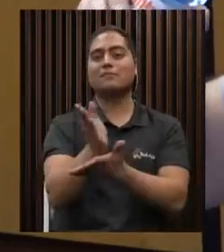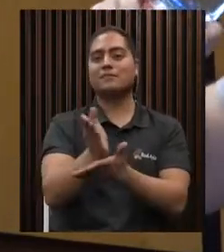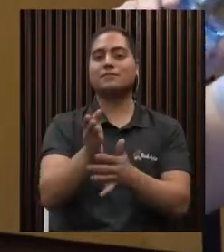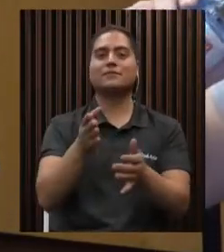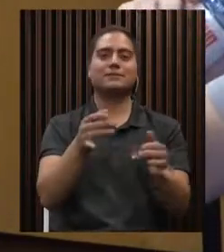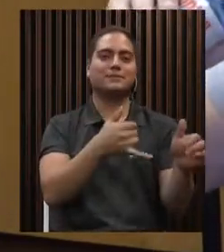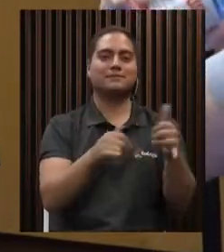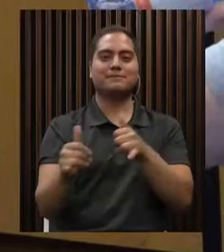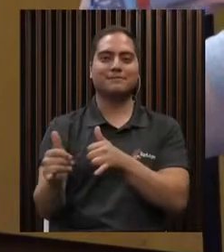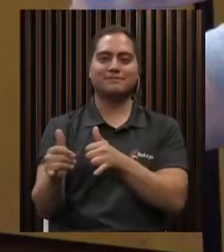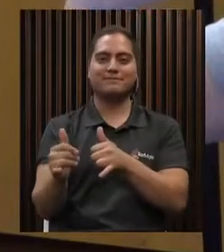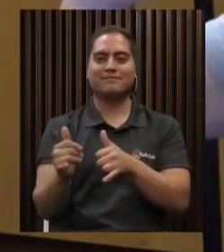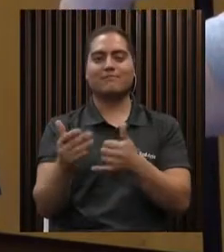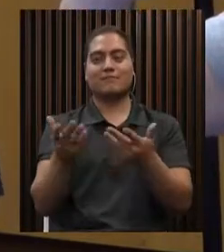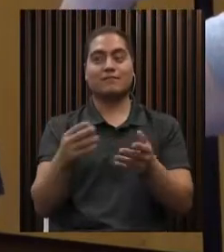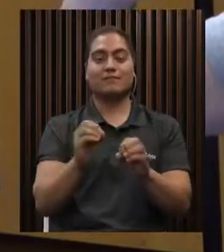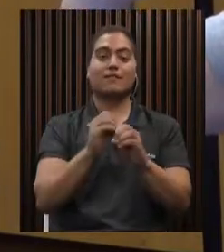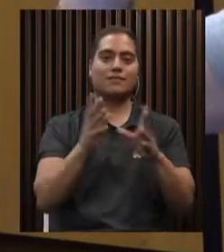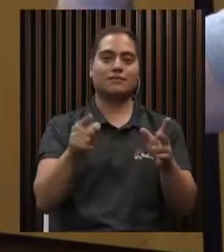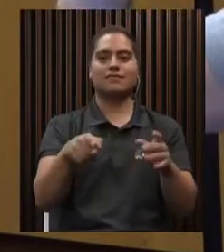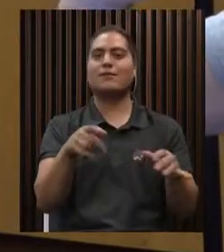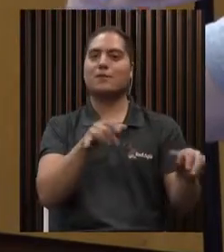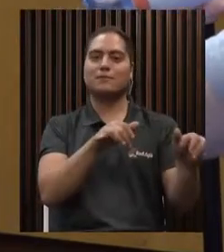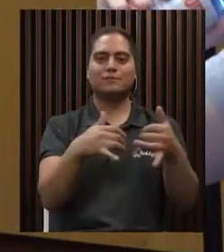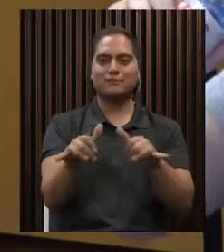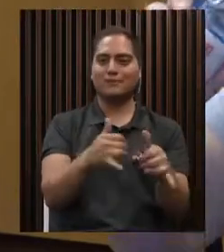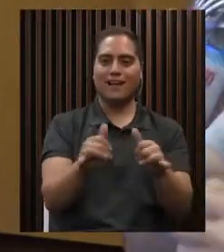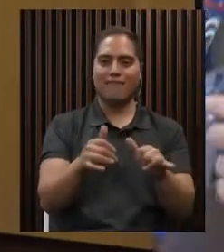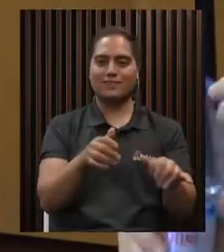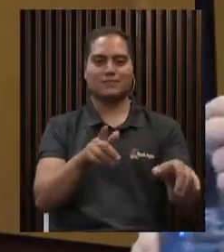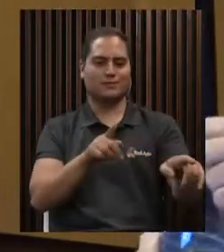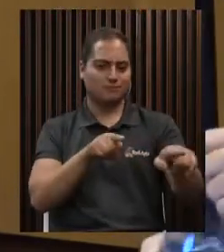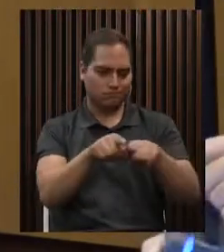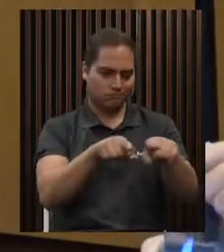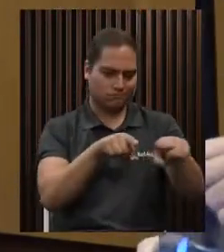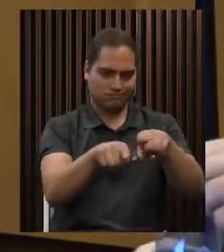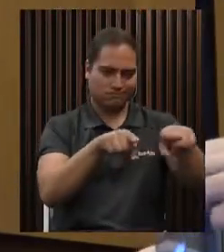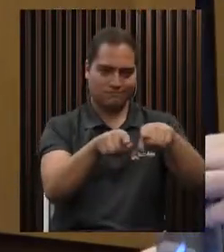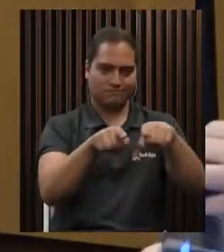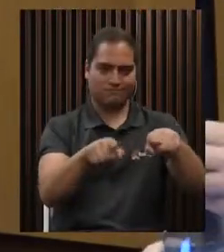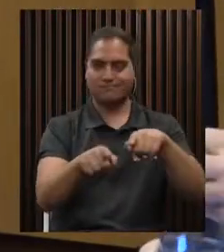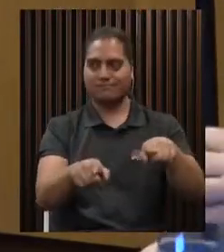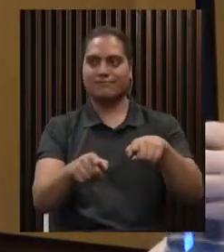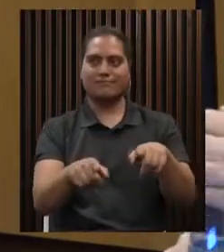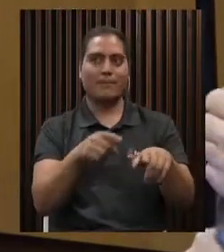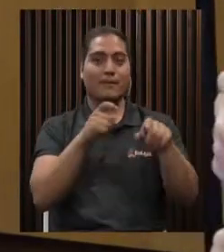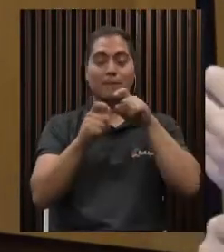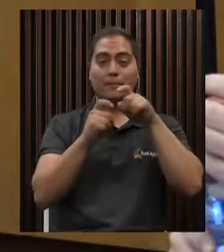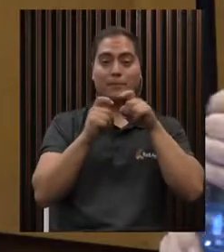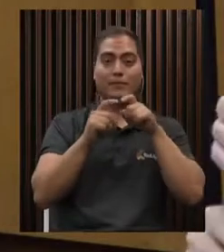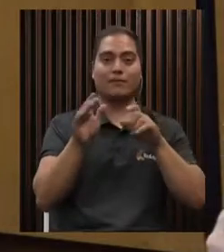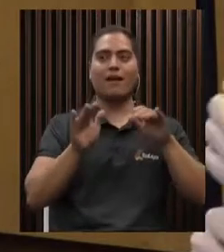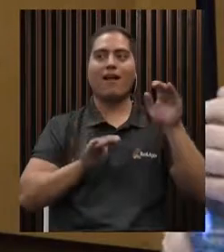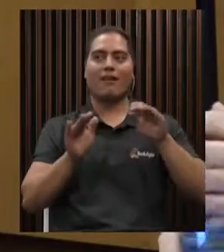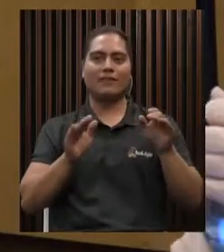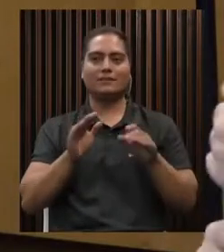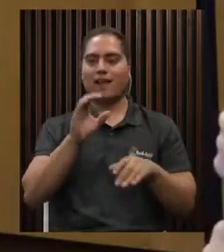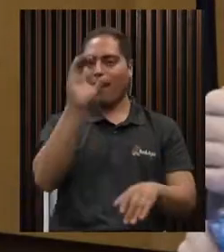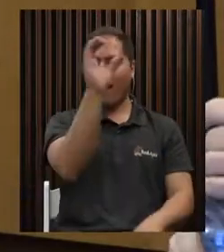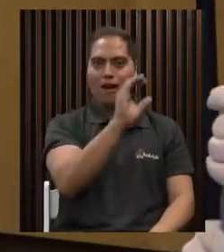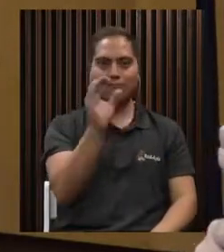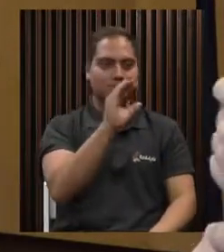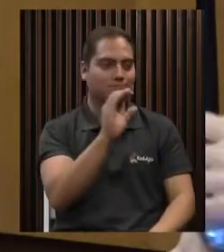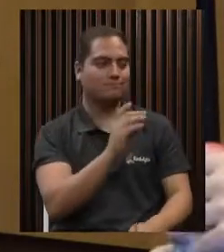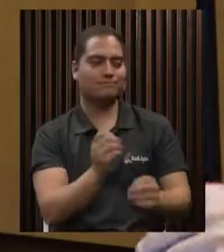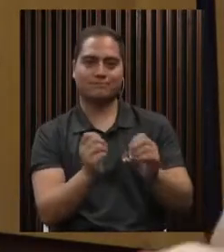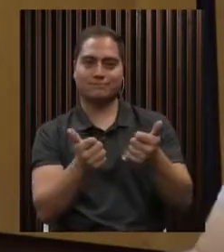Y la verdad es que, claro, jugaban en estas carreras, en estas formas riesgosas, en estas maneras, ¿cierto?, aventureras. Y una